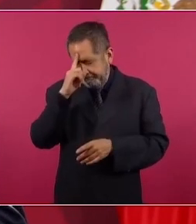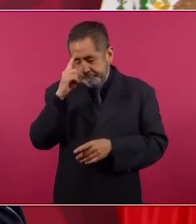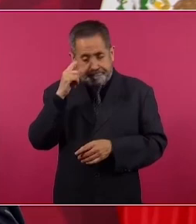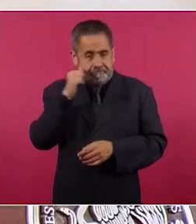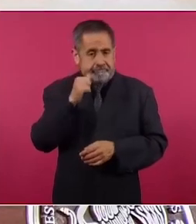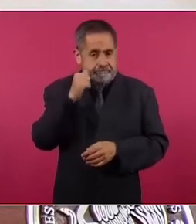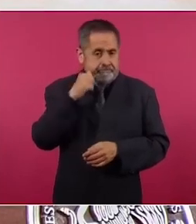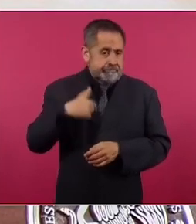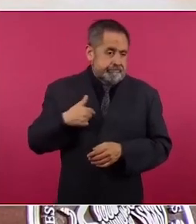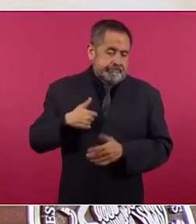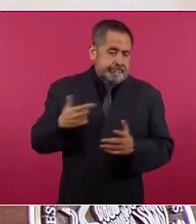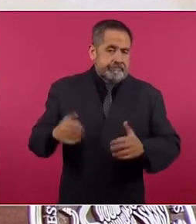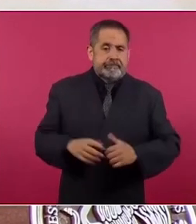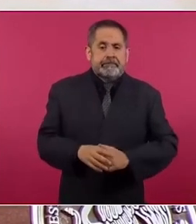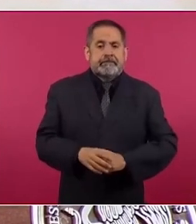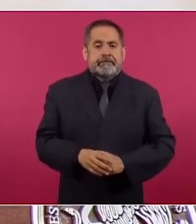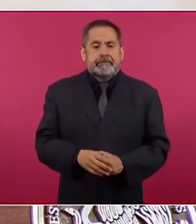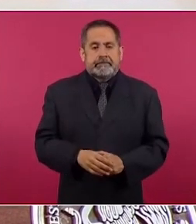de la gente,